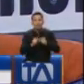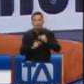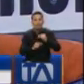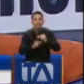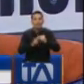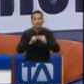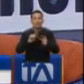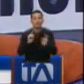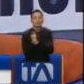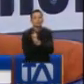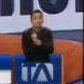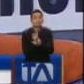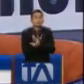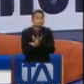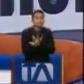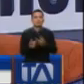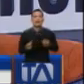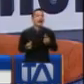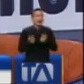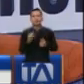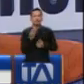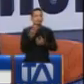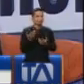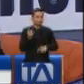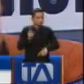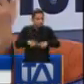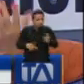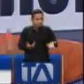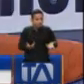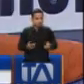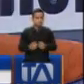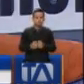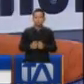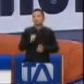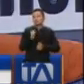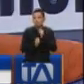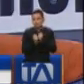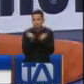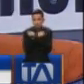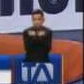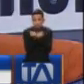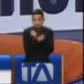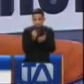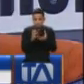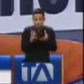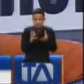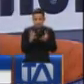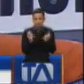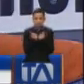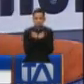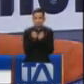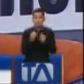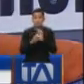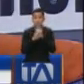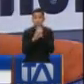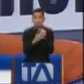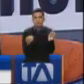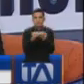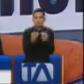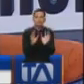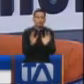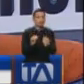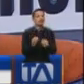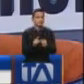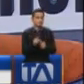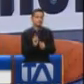va a cambiar de la noche a la mañana. Pero ni tampoco porque se arregla la situación de congestión. Ni tampoco porque se arregla, se ponen más buses. Sí, más buses es